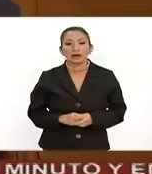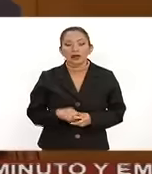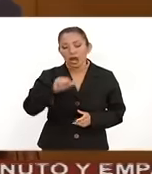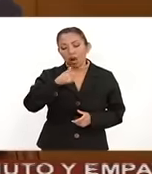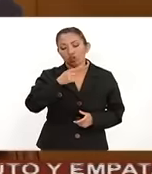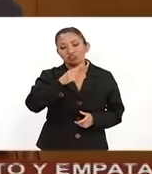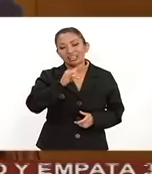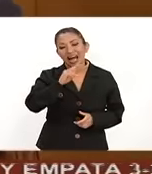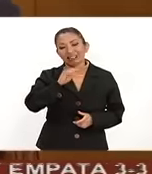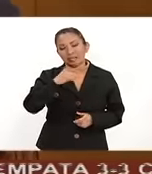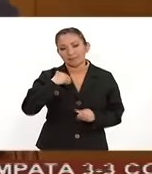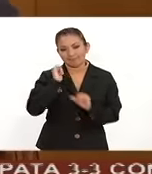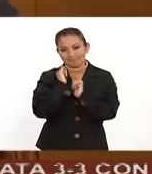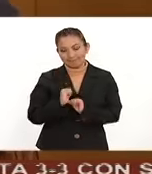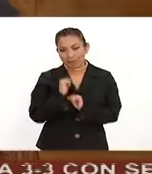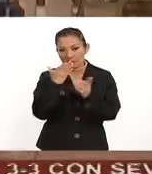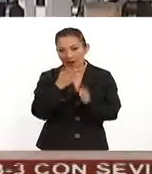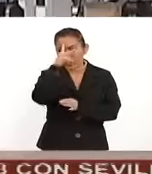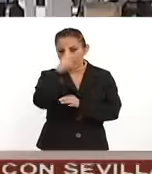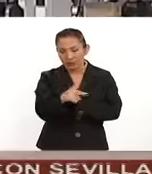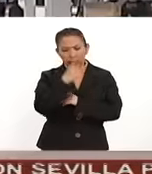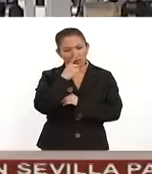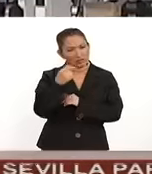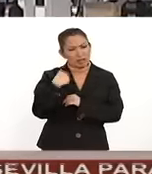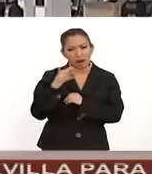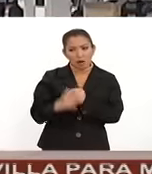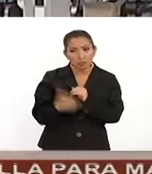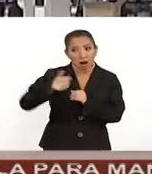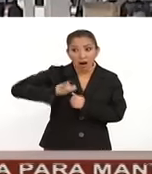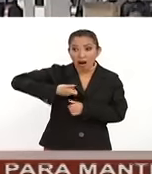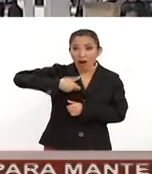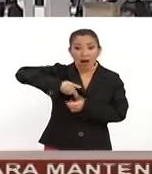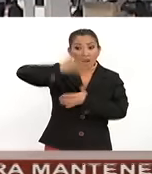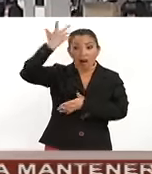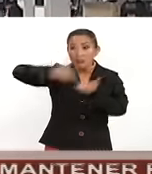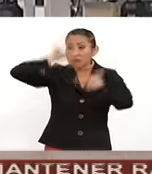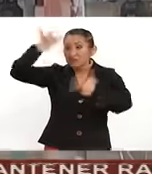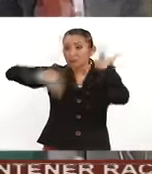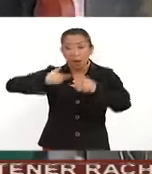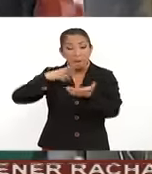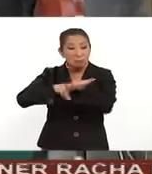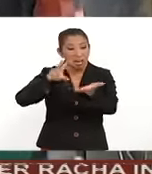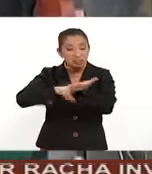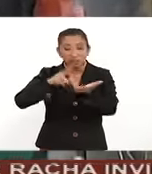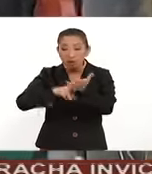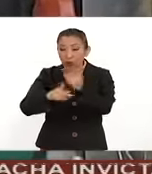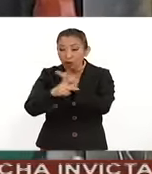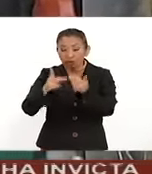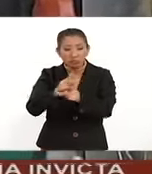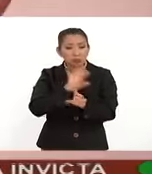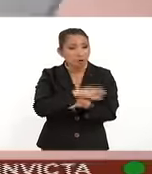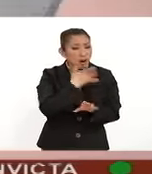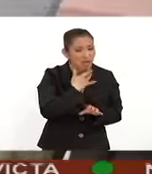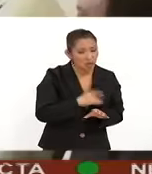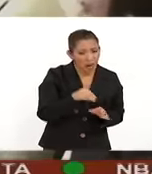Agustín Carstens, gobernador del Banco de México, descarta alza generalizada de precios ocasionada por el incremento a los